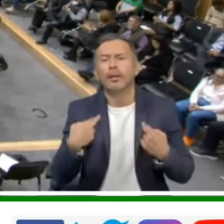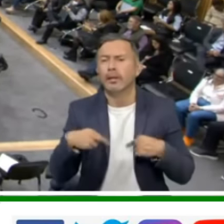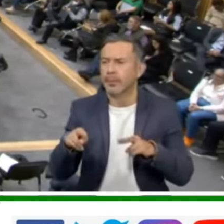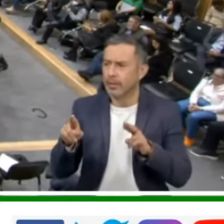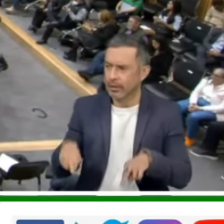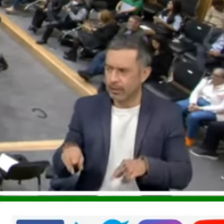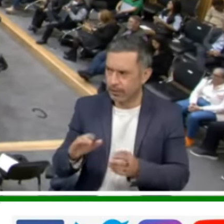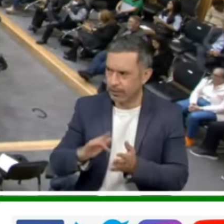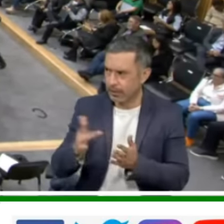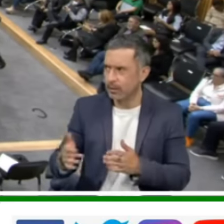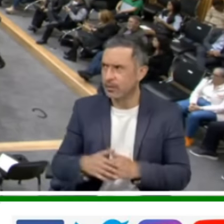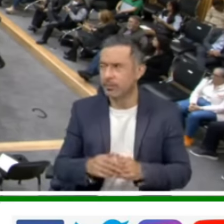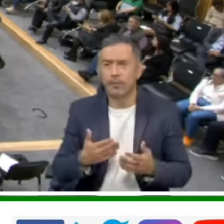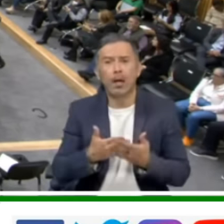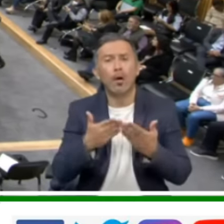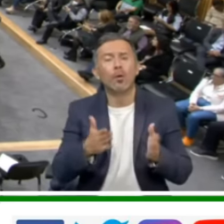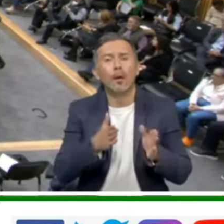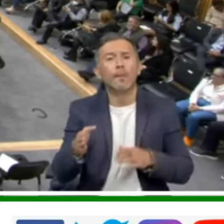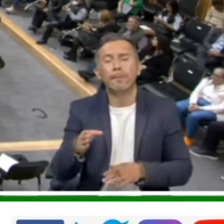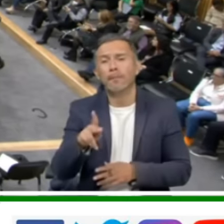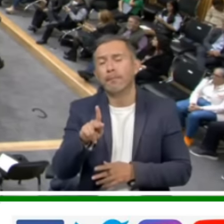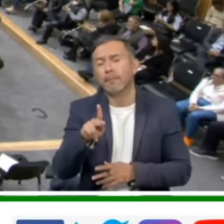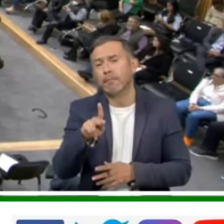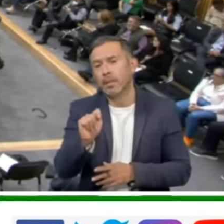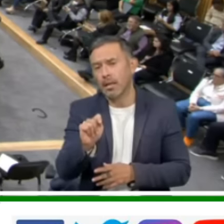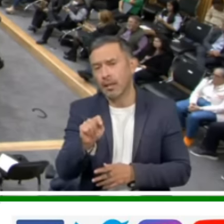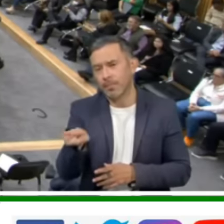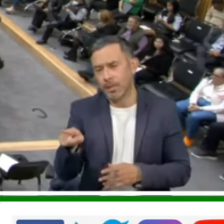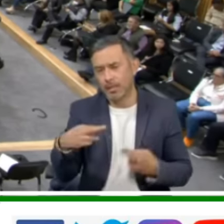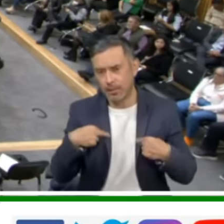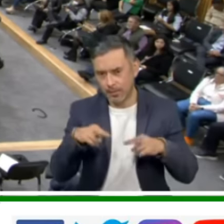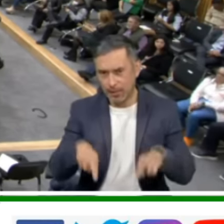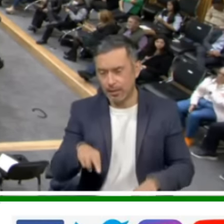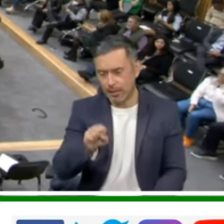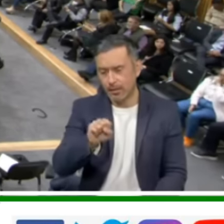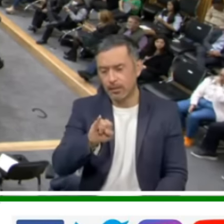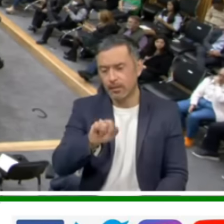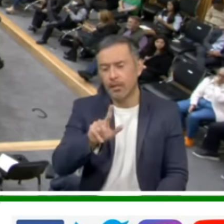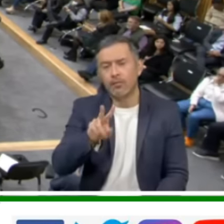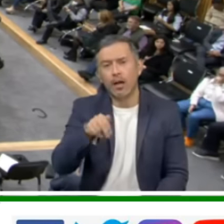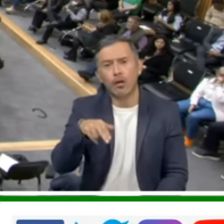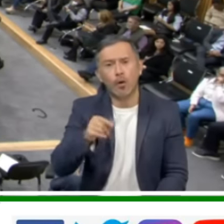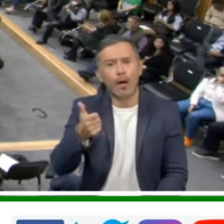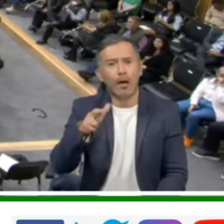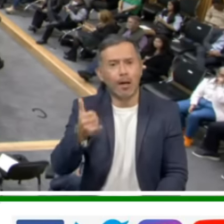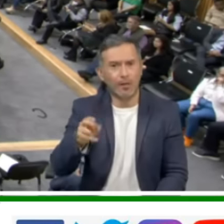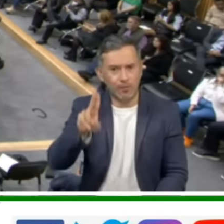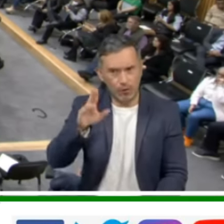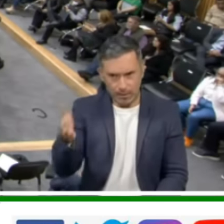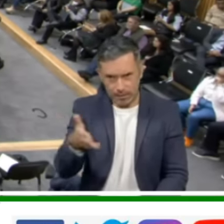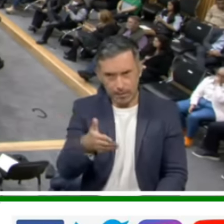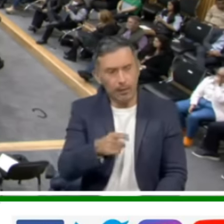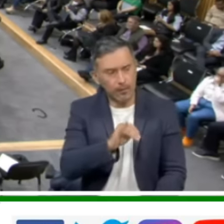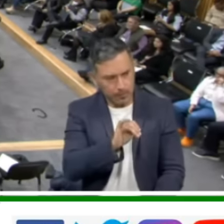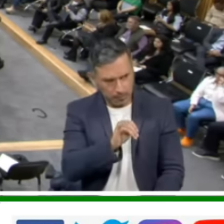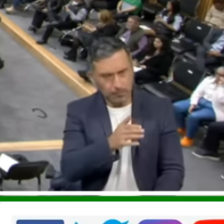ha solicitado la palabra al representante del partido del trabajo Silvano Garay adelante de Gracias presidenta de